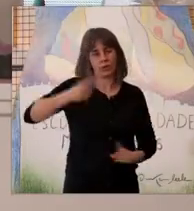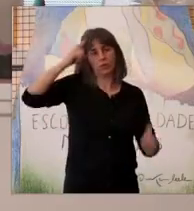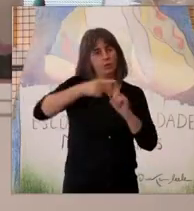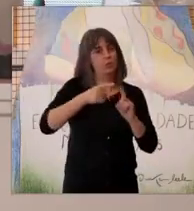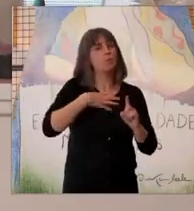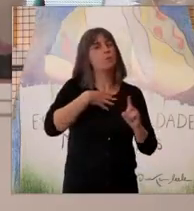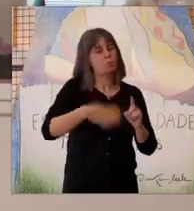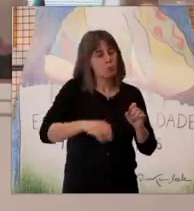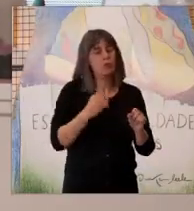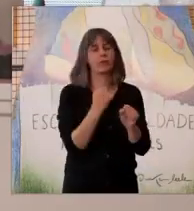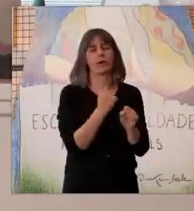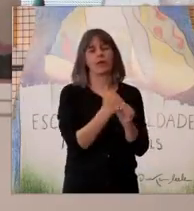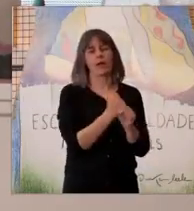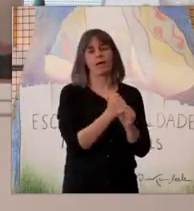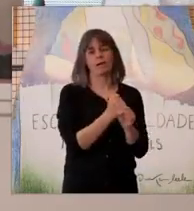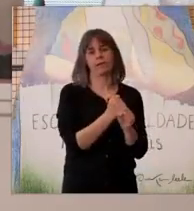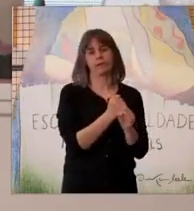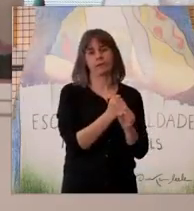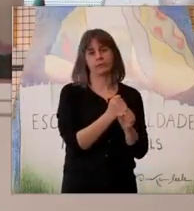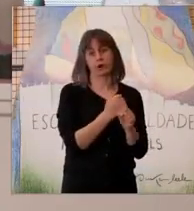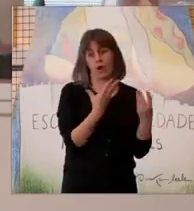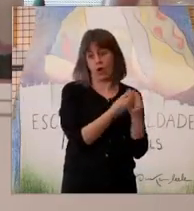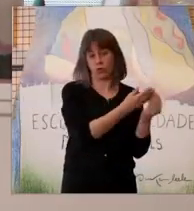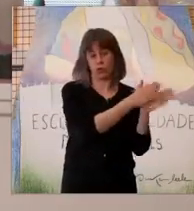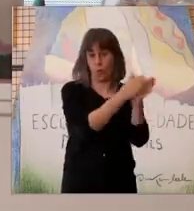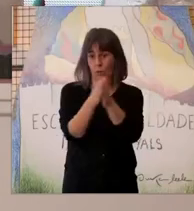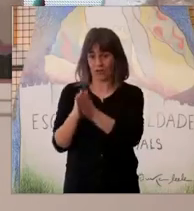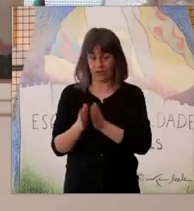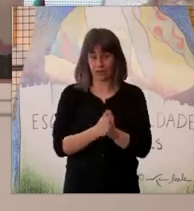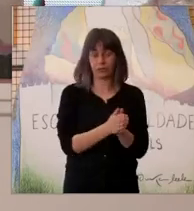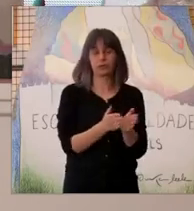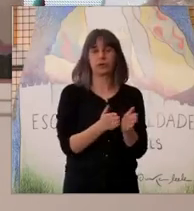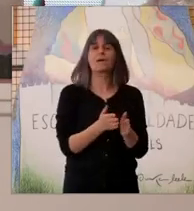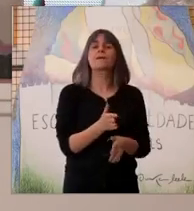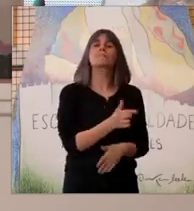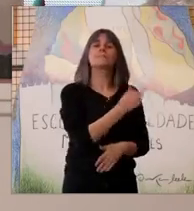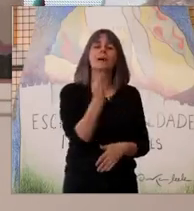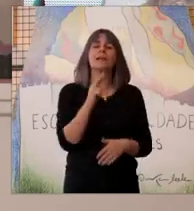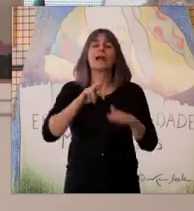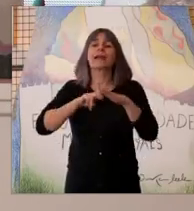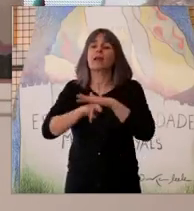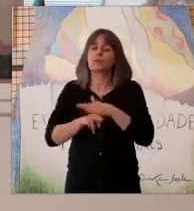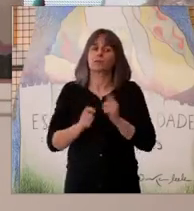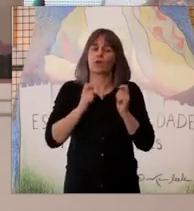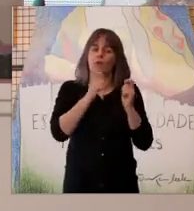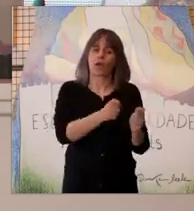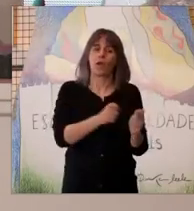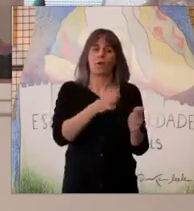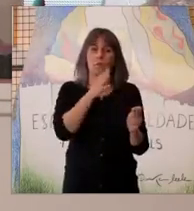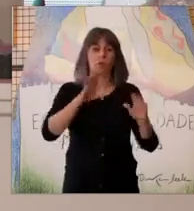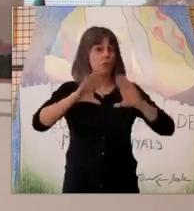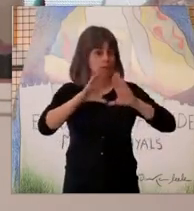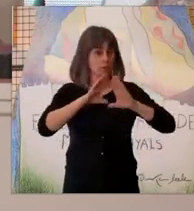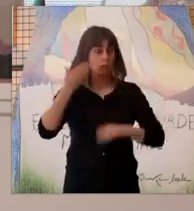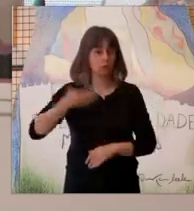de tu plantilla sea cual sea y los recursos porque nos parece importante el feminismo